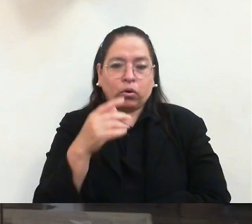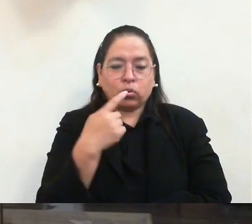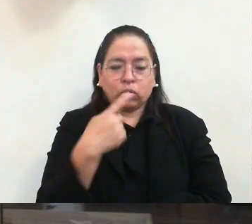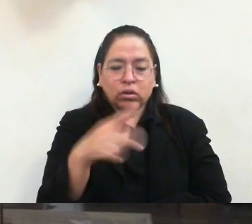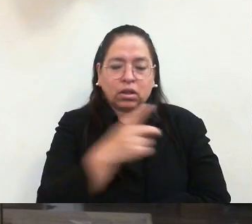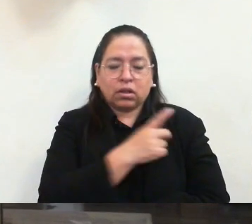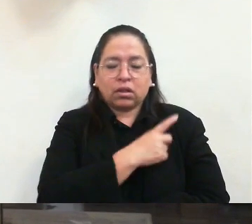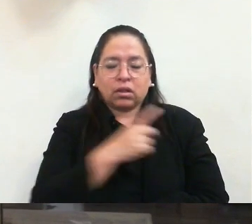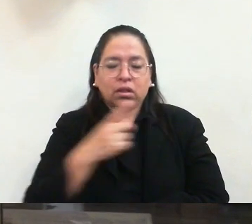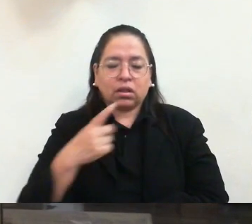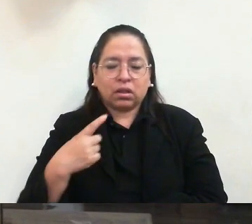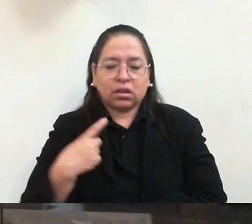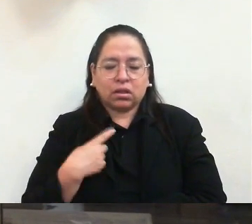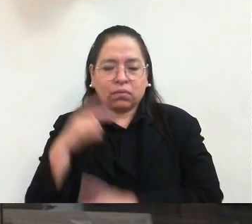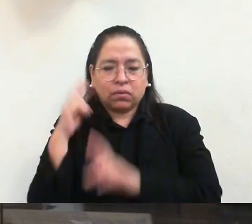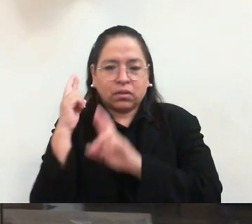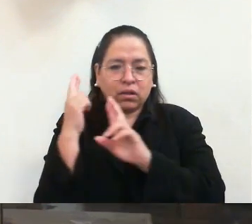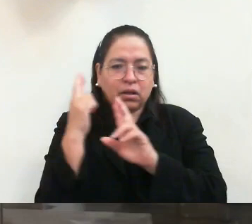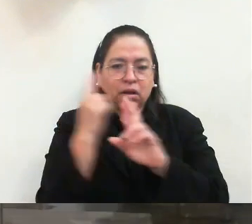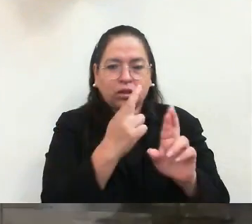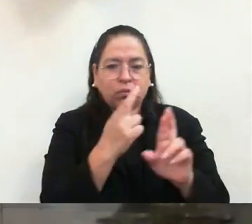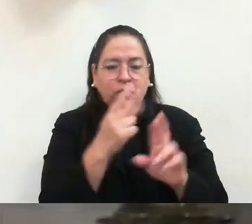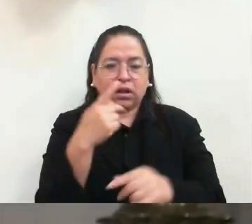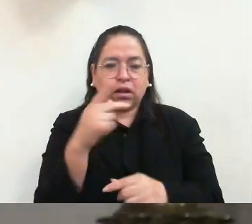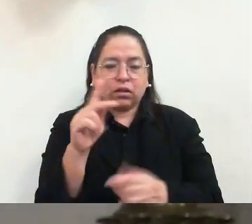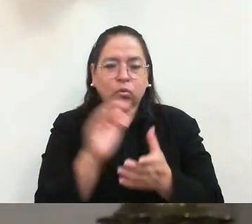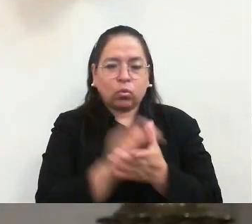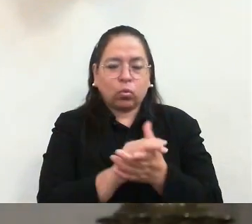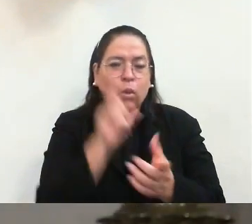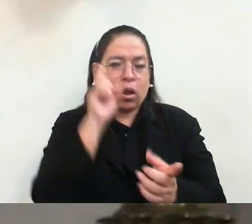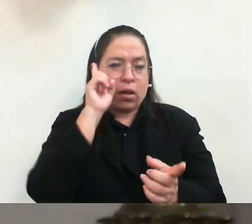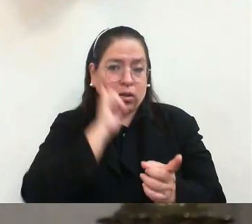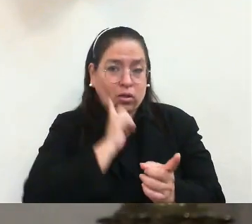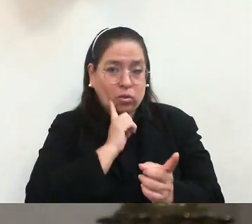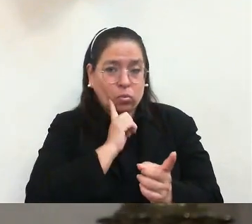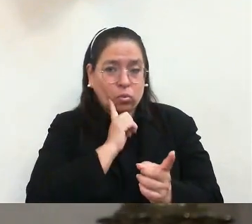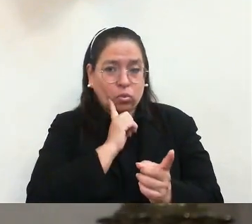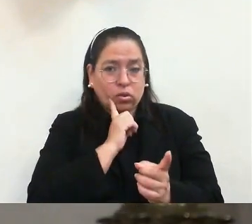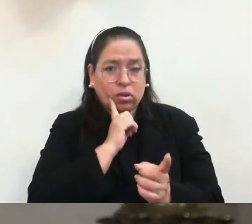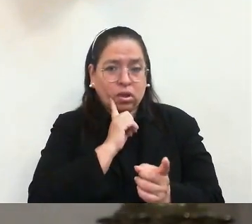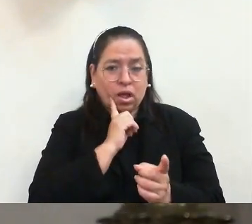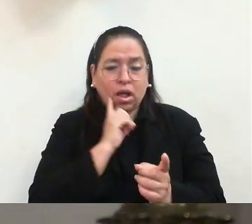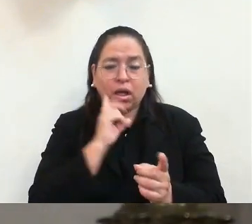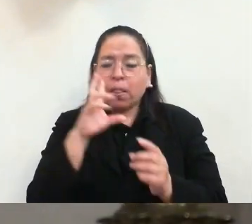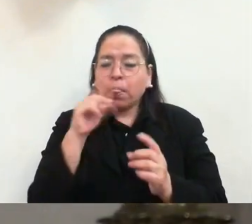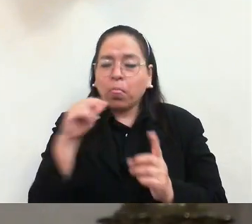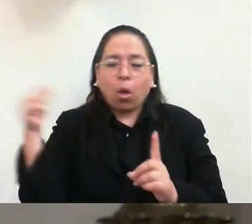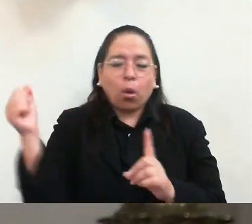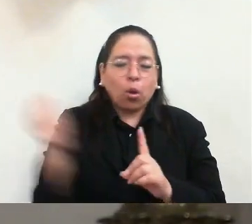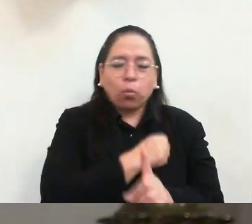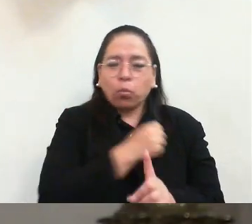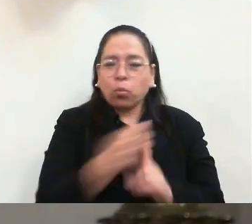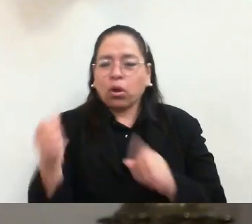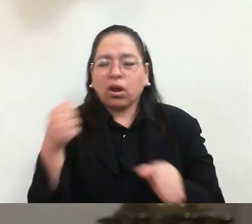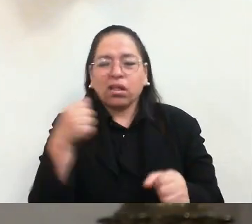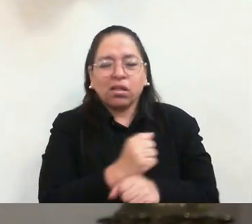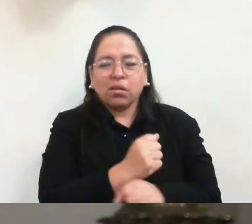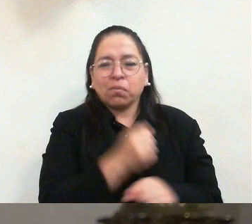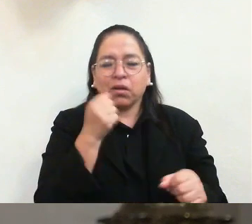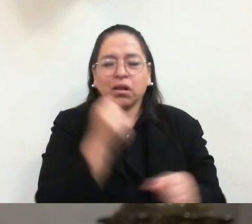traten con dulzura a su mujer no más violencia en el hogar